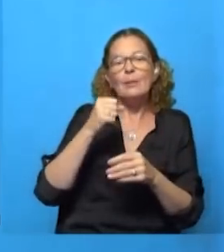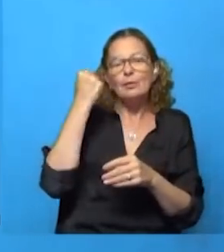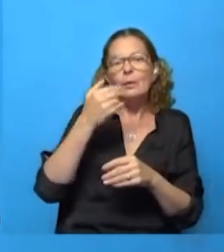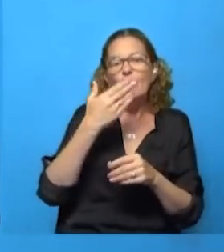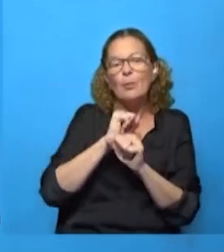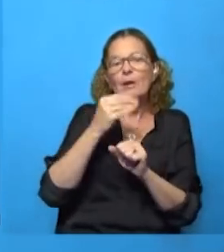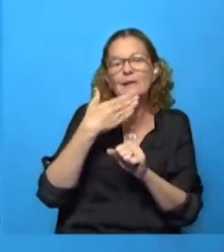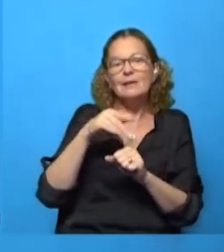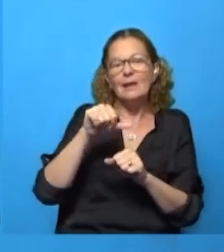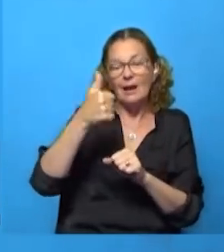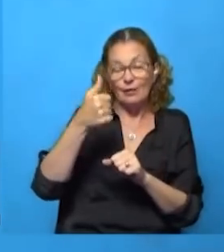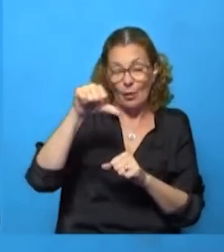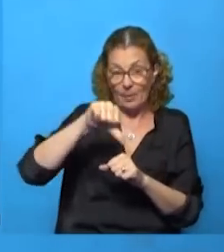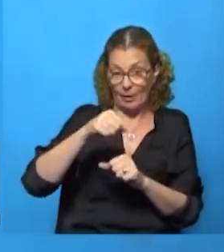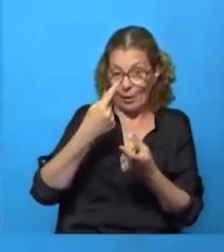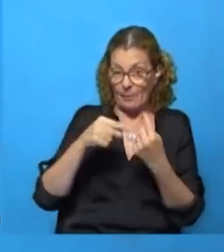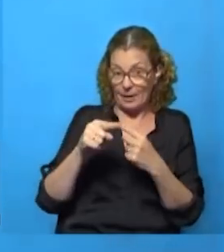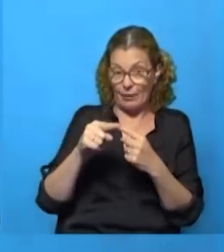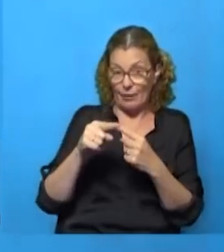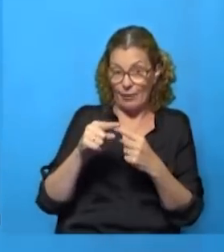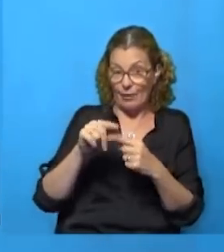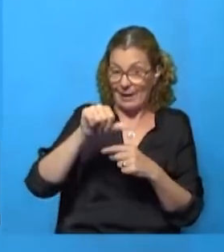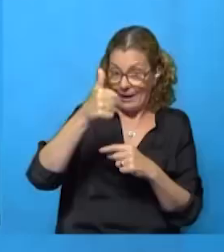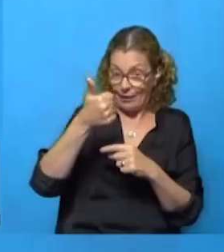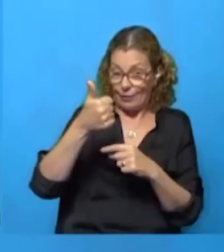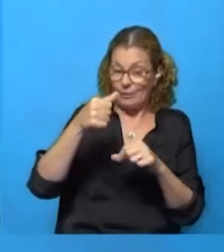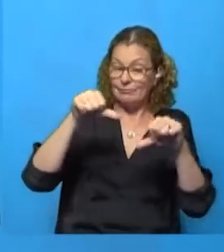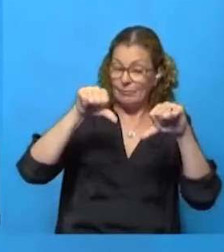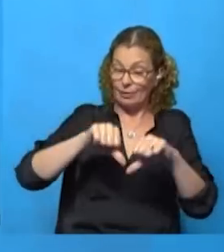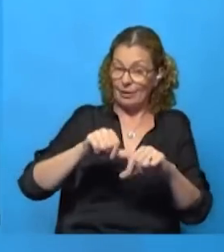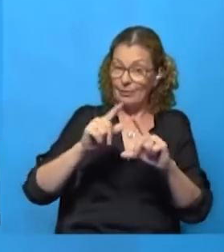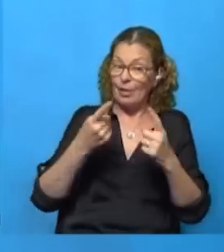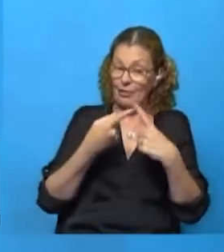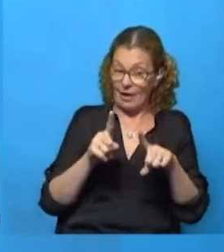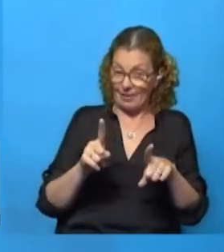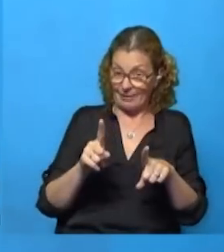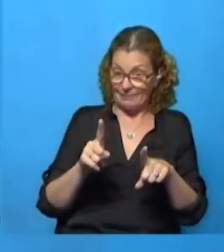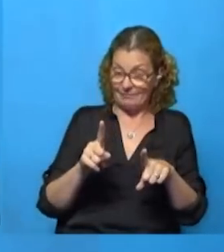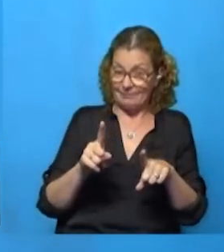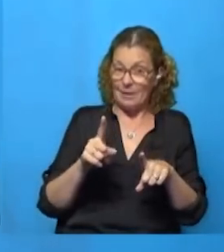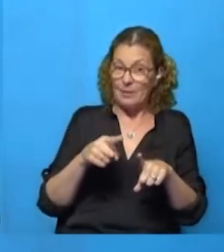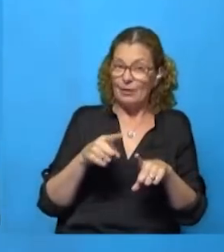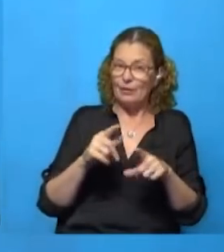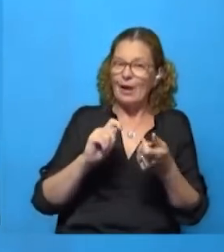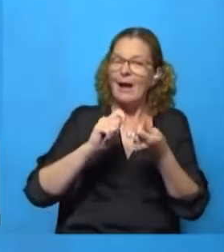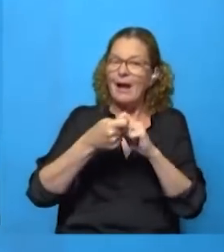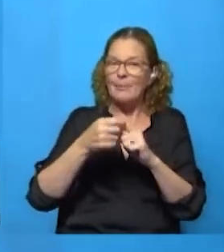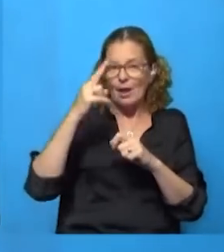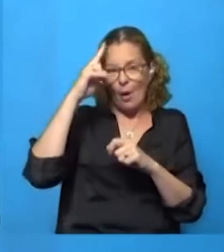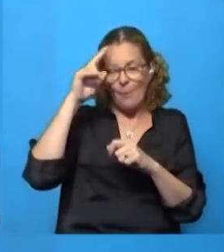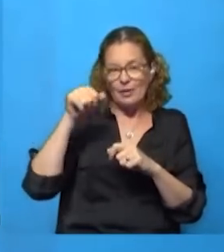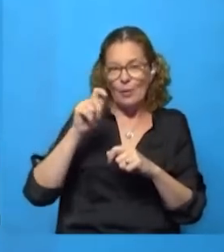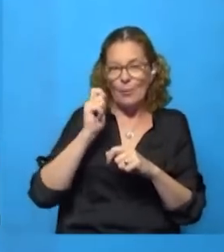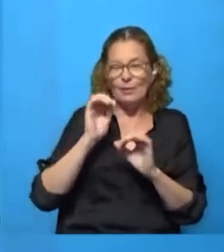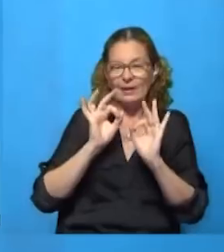que hay ganadores y perdedores pero que los triunfos y las derrotas son un poco distintas y que eso se traduce en la opinión pública